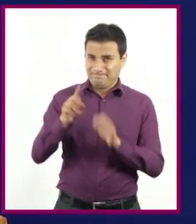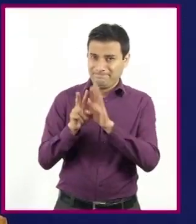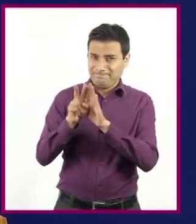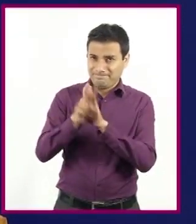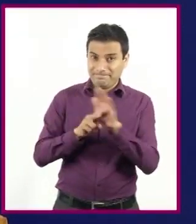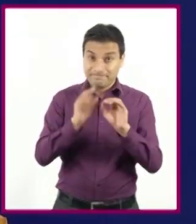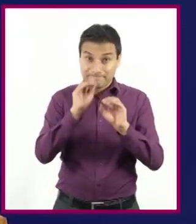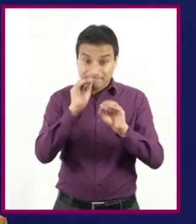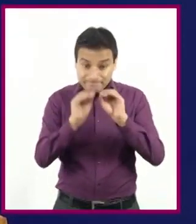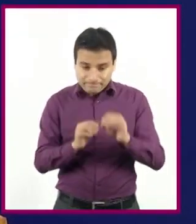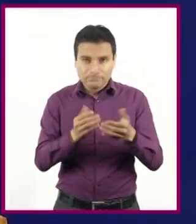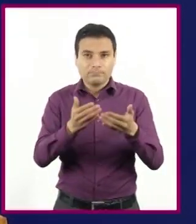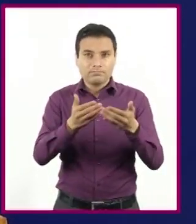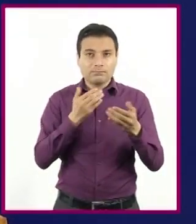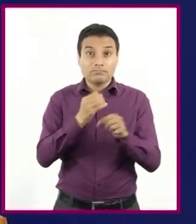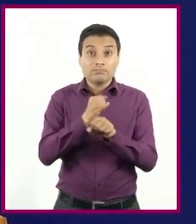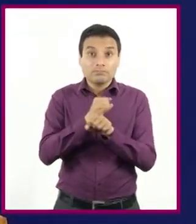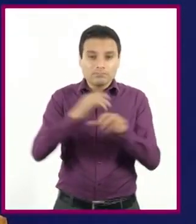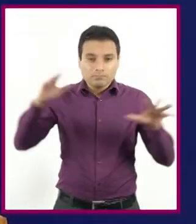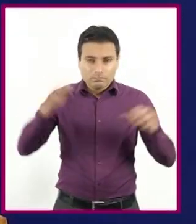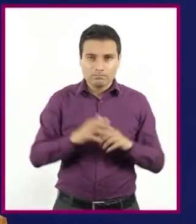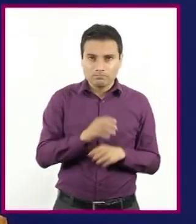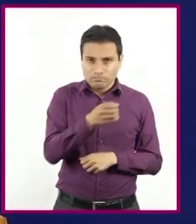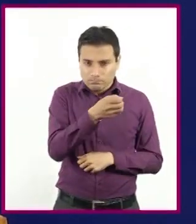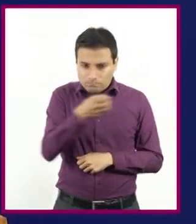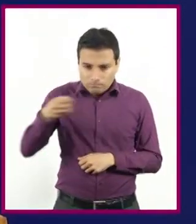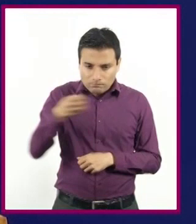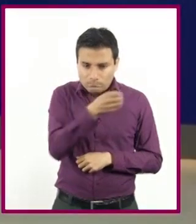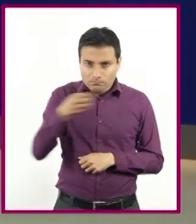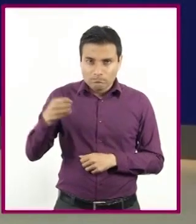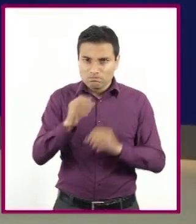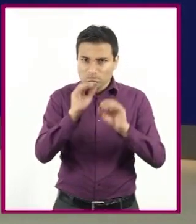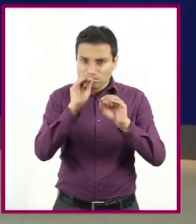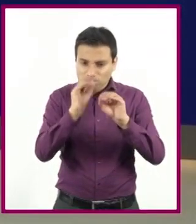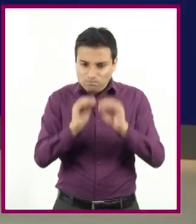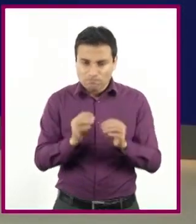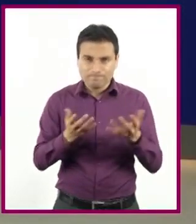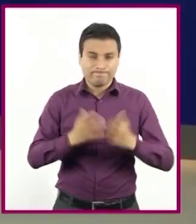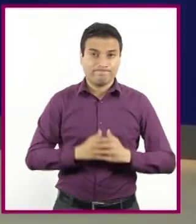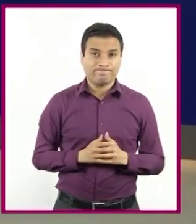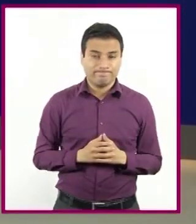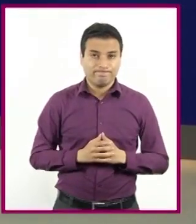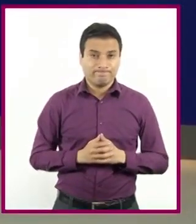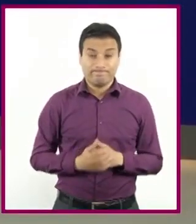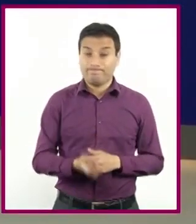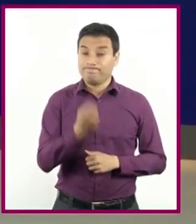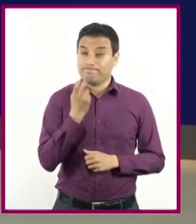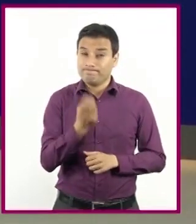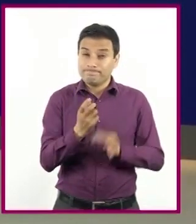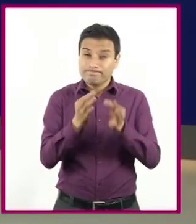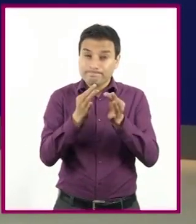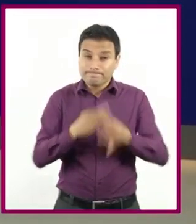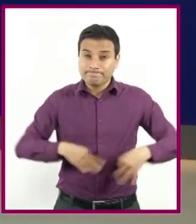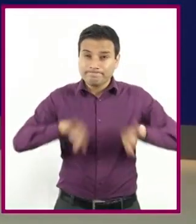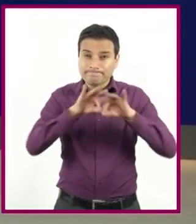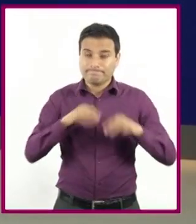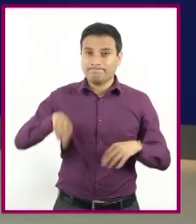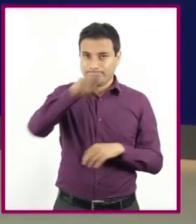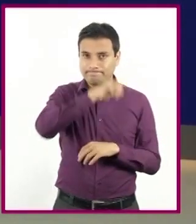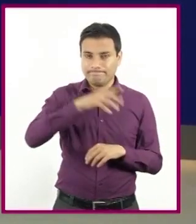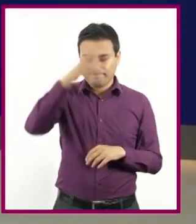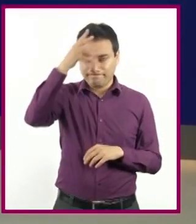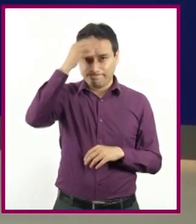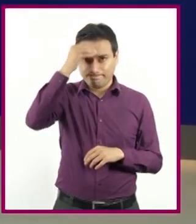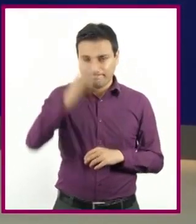jerarquizar y sistematizar la información. ¿Verdad, maestro? Claro, por eso es importante aprender a trabajar